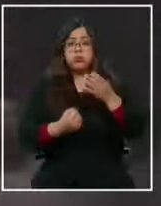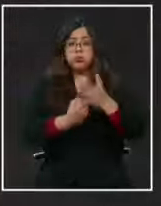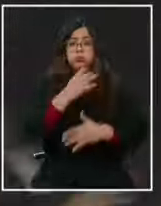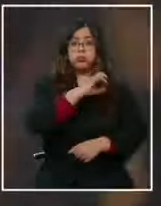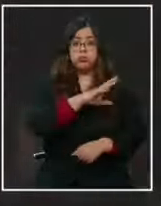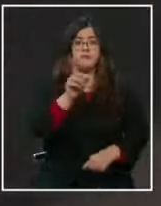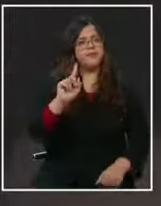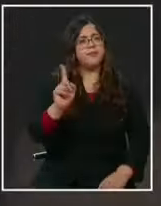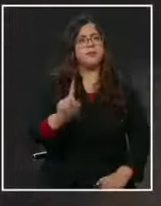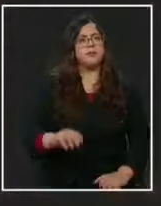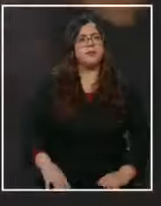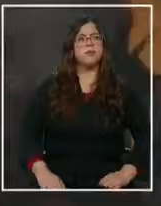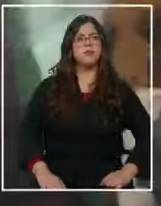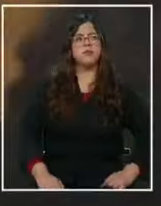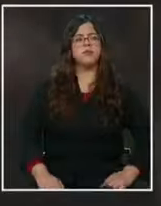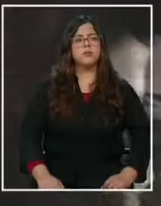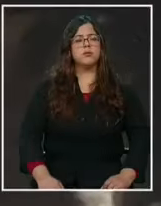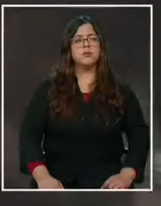Chile.